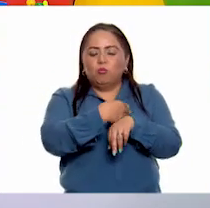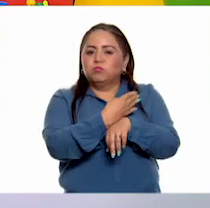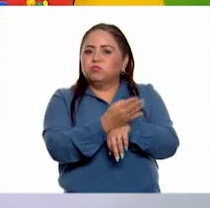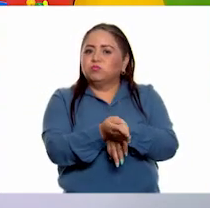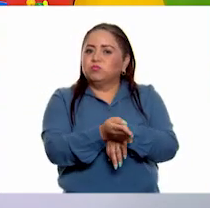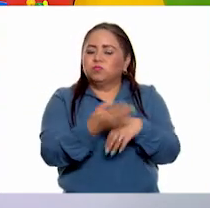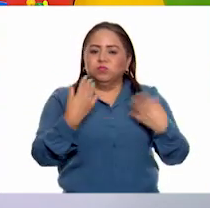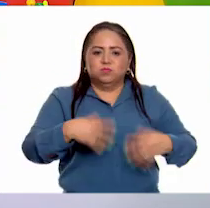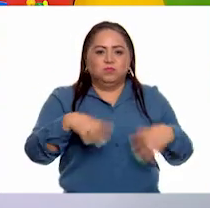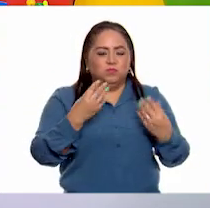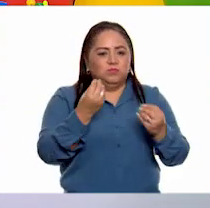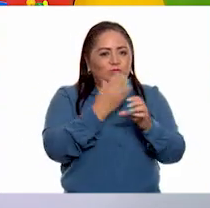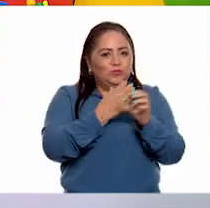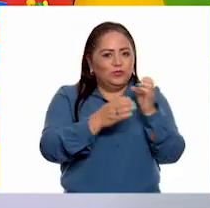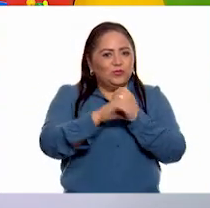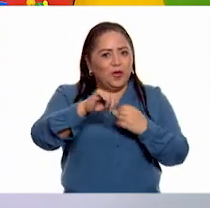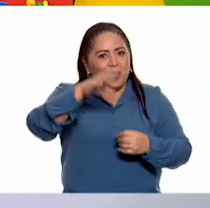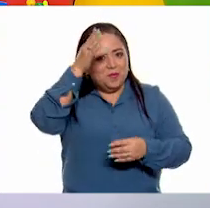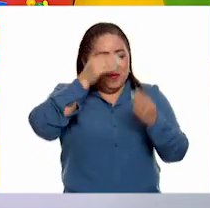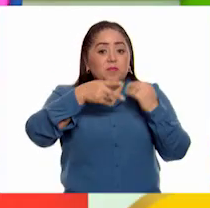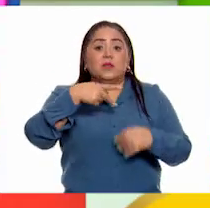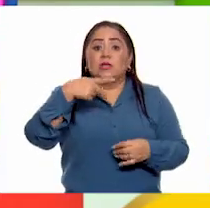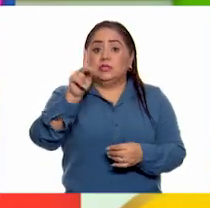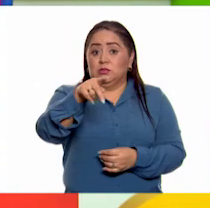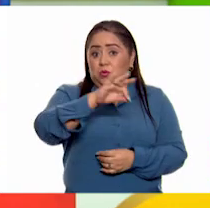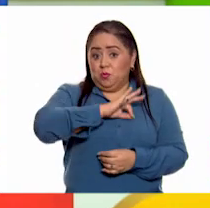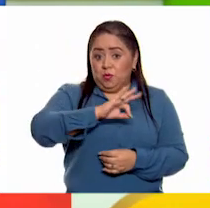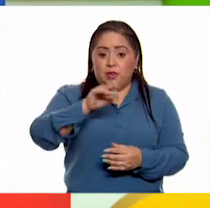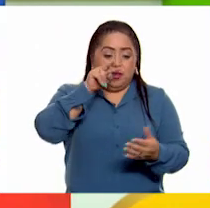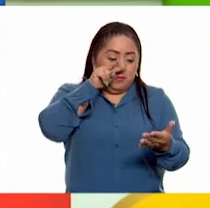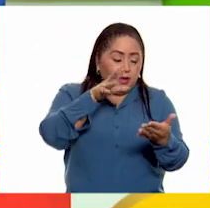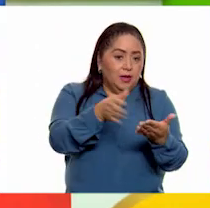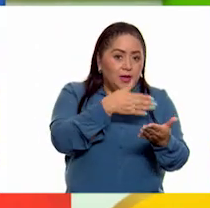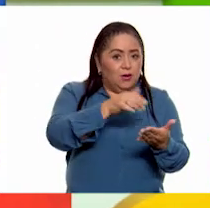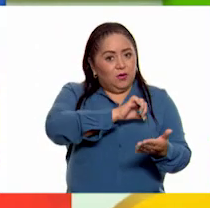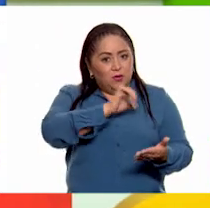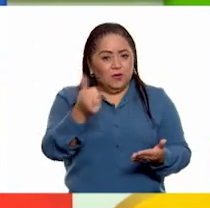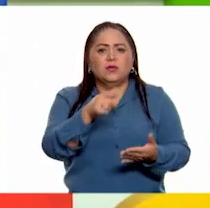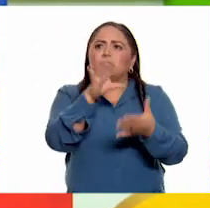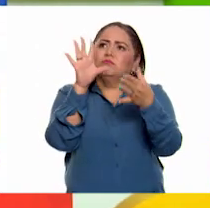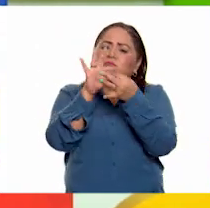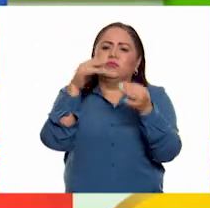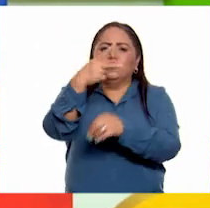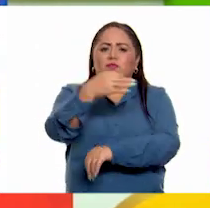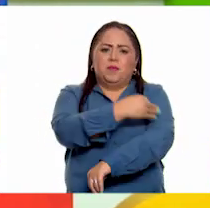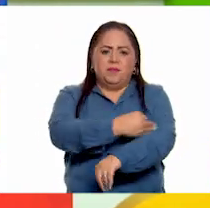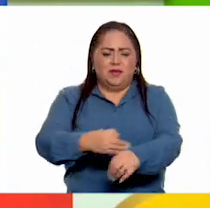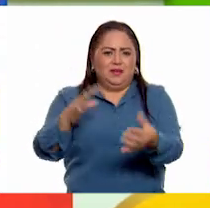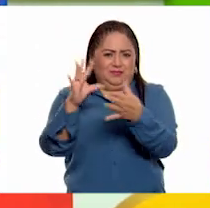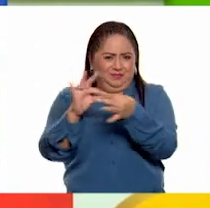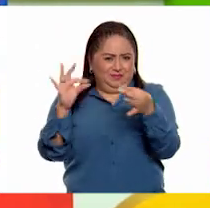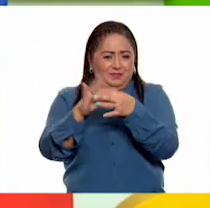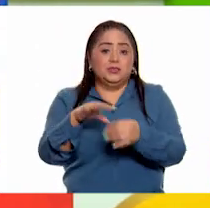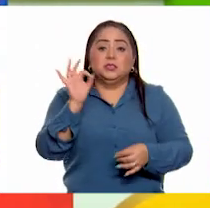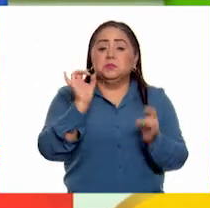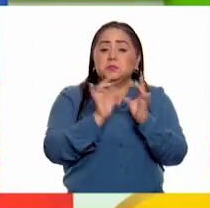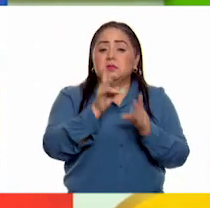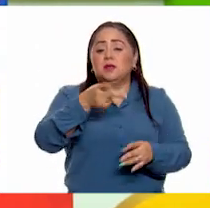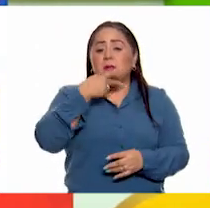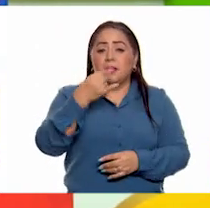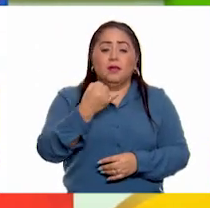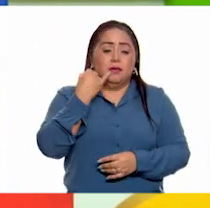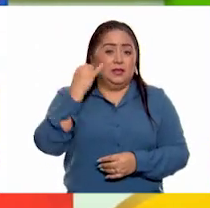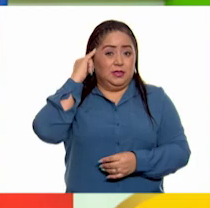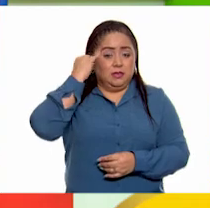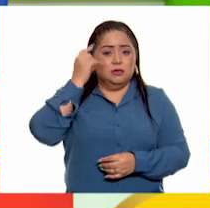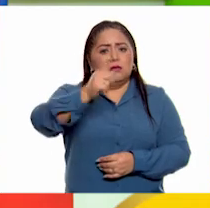volando con tantas cosas que aprendimos. Si te es posible, consulta otros libros y comenta el tema de hoy con tu familia. Y si tienes la